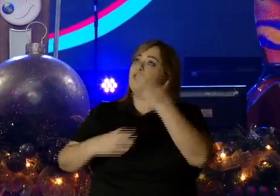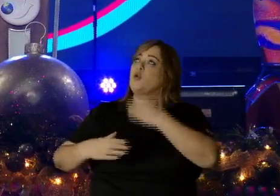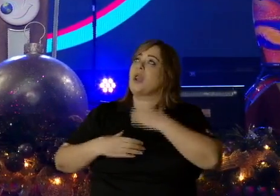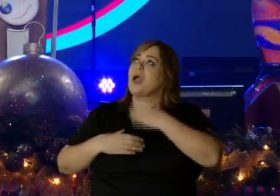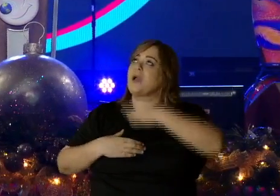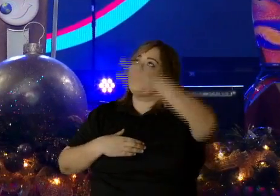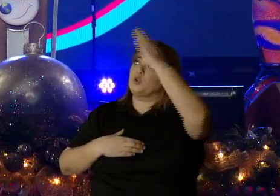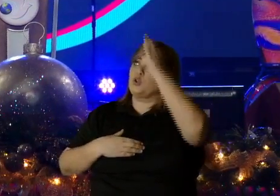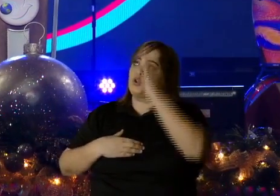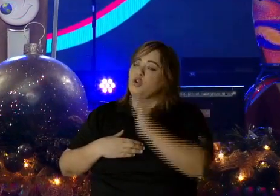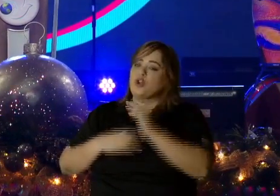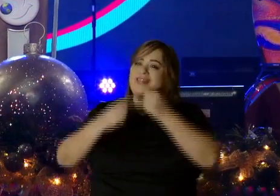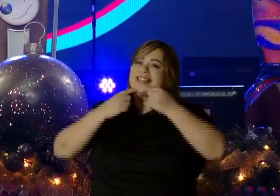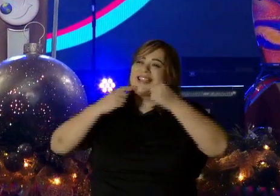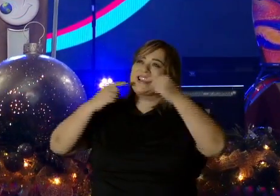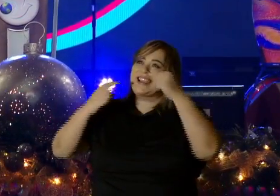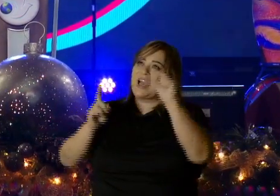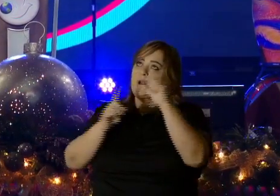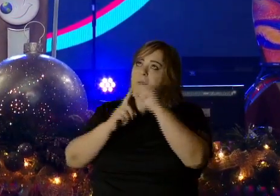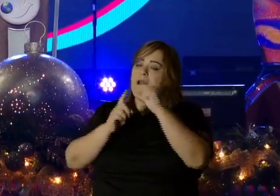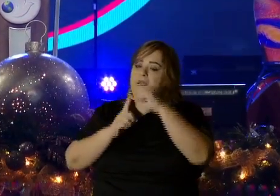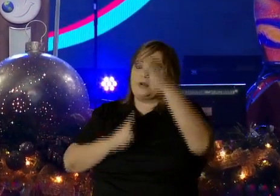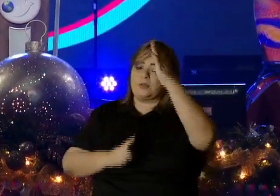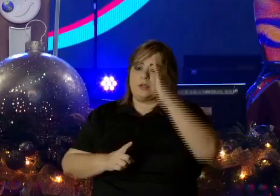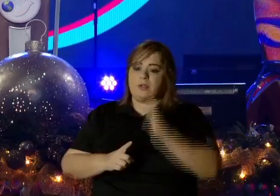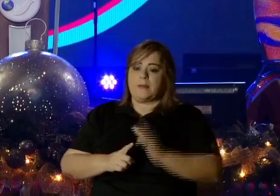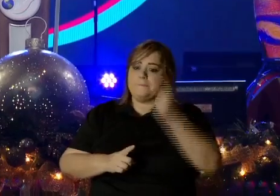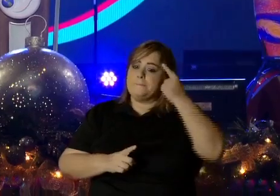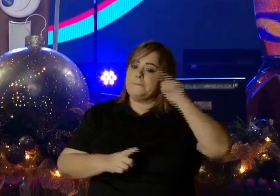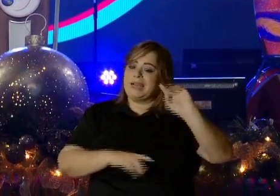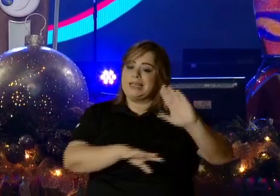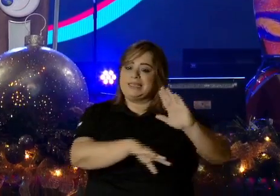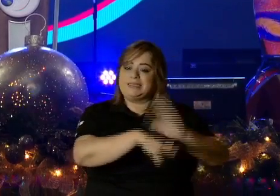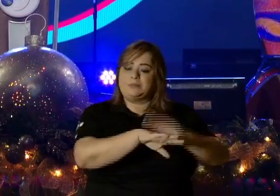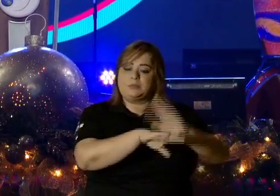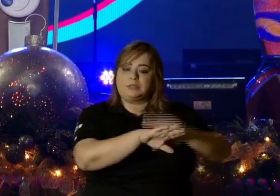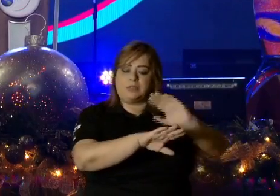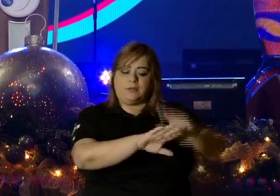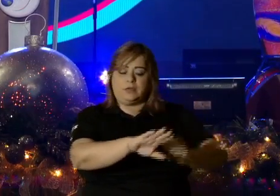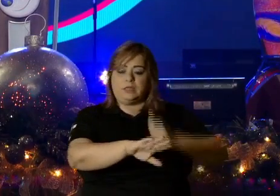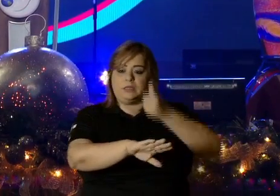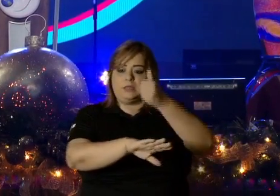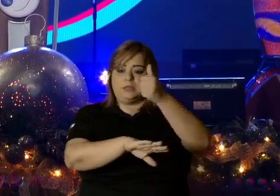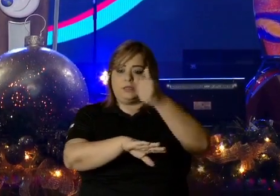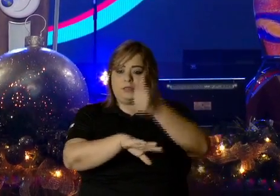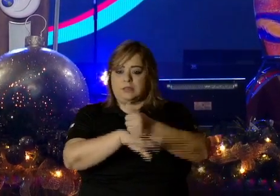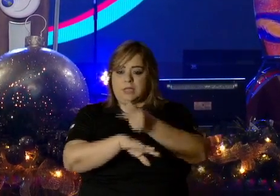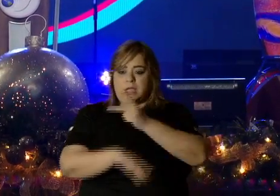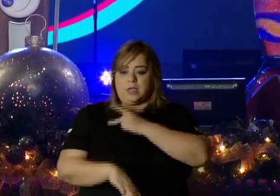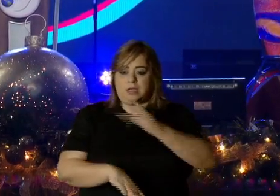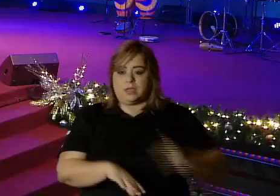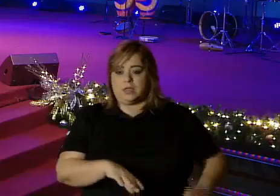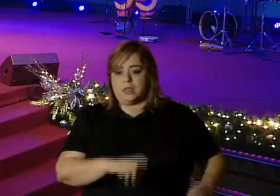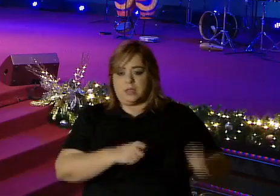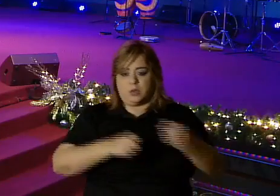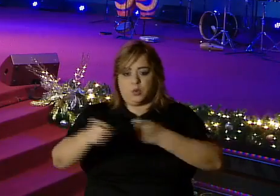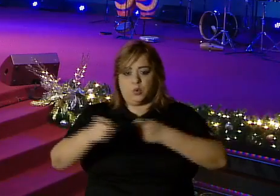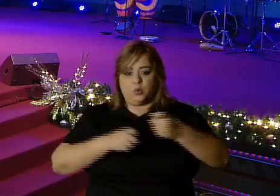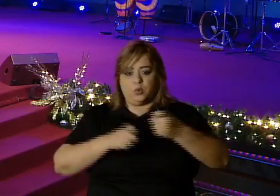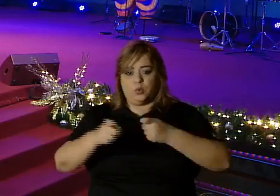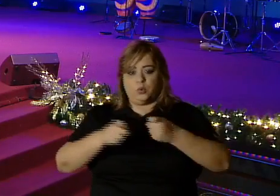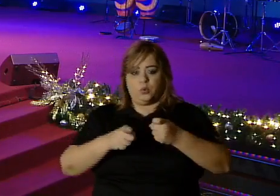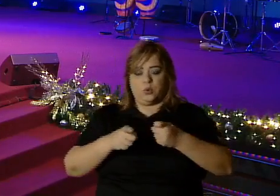yo declaro la palabra de vida. A mí Dios me llamó para establecer su reino. Por eso, y andarán las naciones a su luz y los reyes